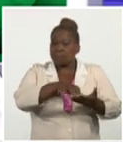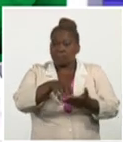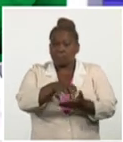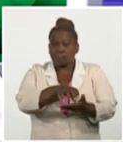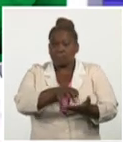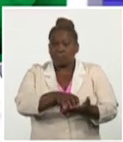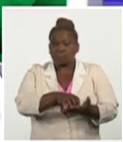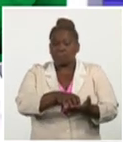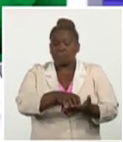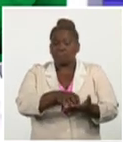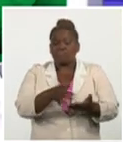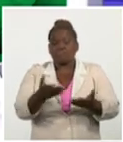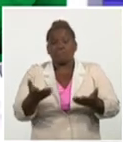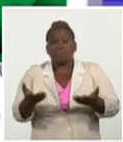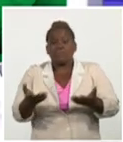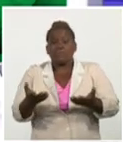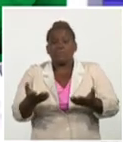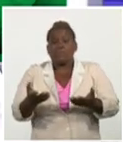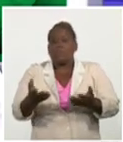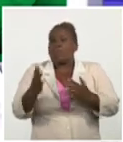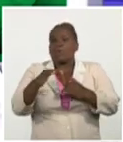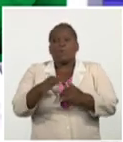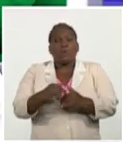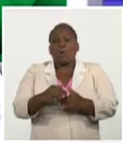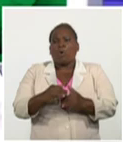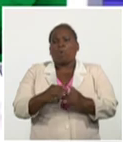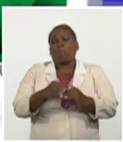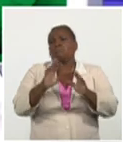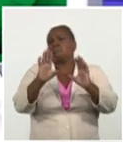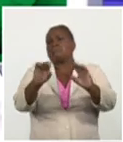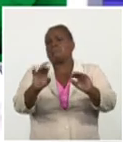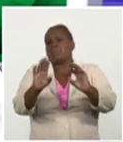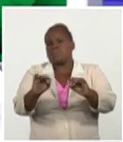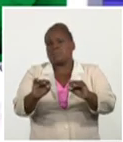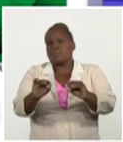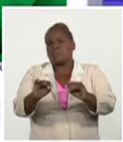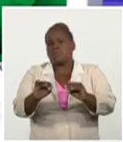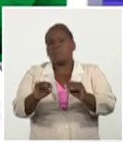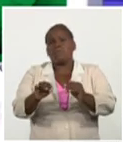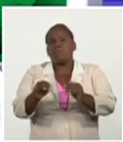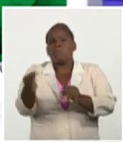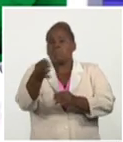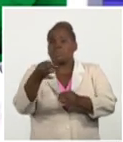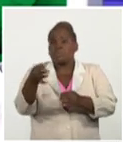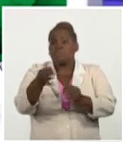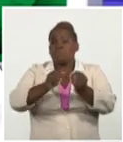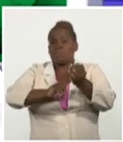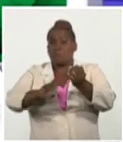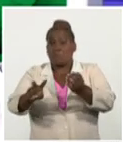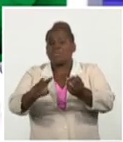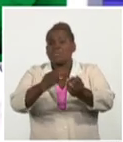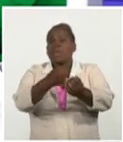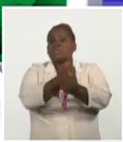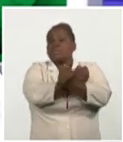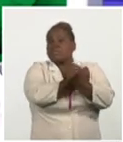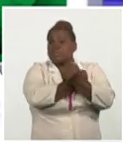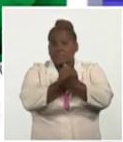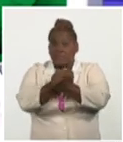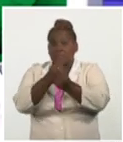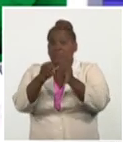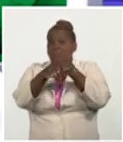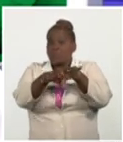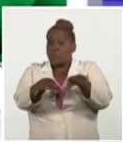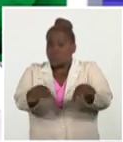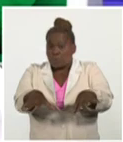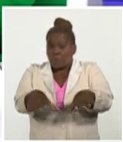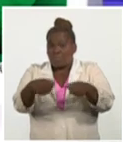podemos decir que ningún territorio esté exento de muchos riesgos de transmisión y de que se mantengan las medidas